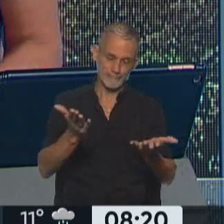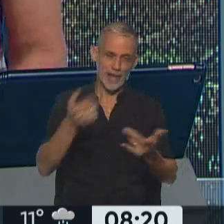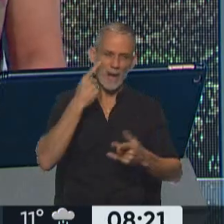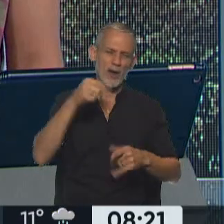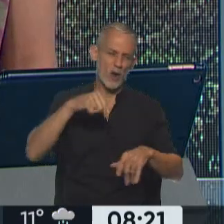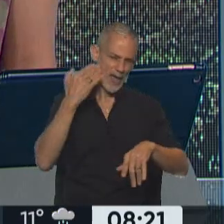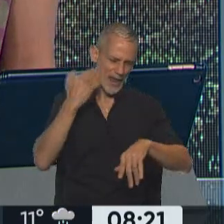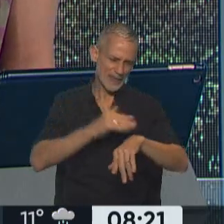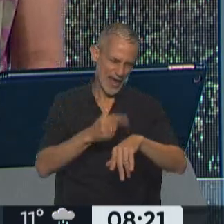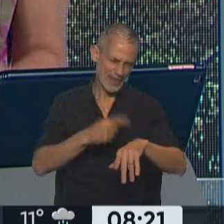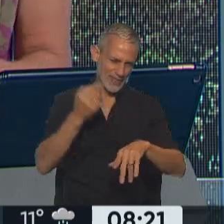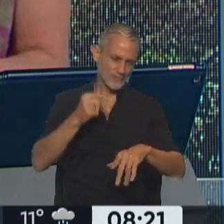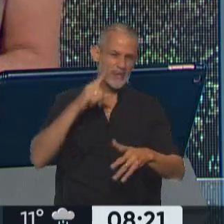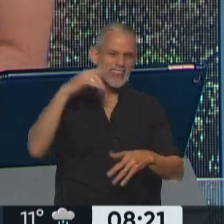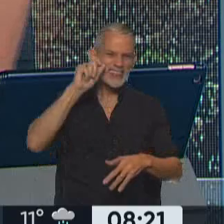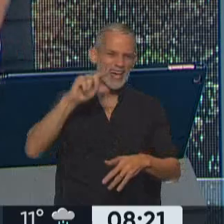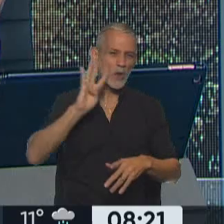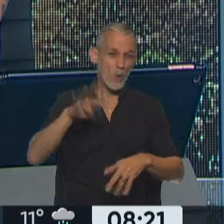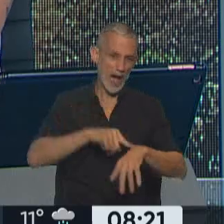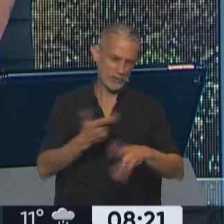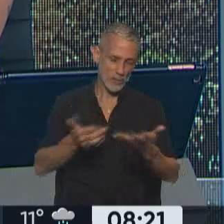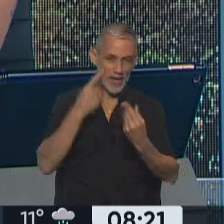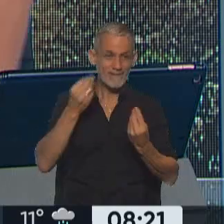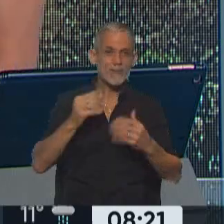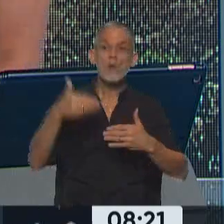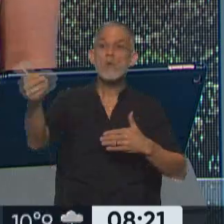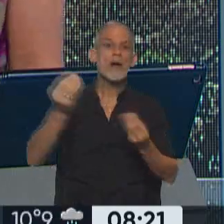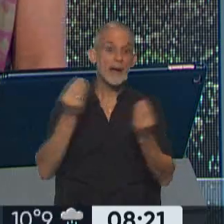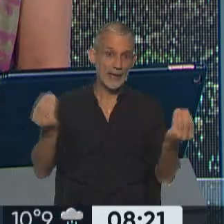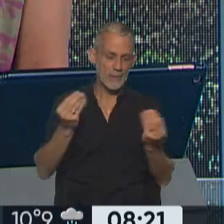ver hoy igual, a ver qué pasa, porque la gran pregunta es hacia adelante qué va a pasar con esta inflación.